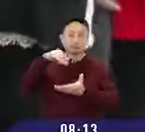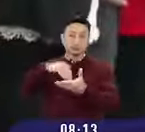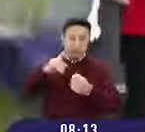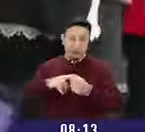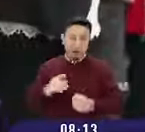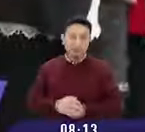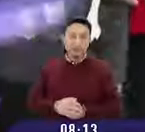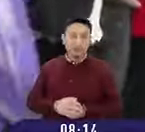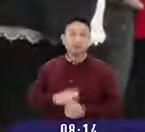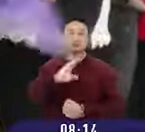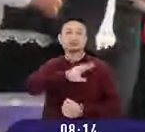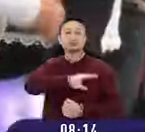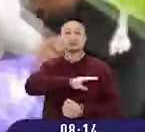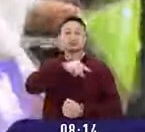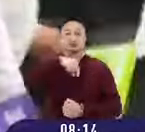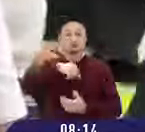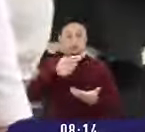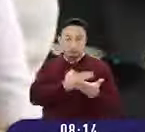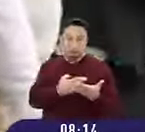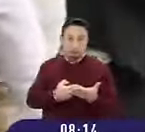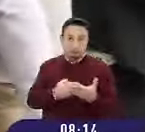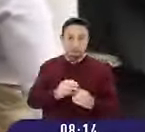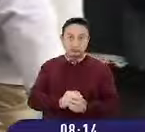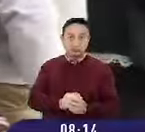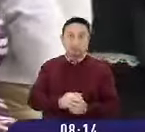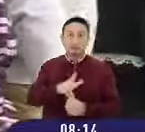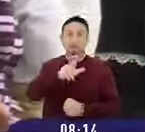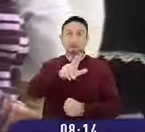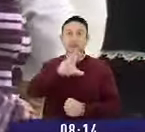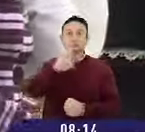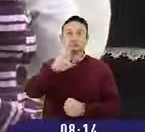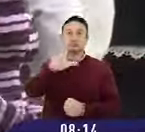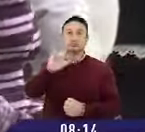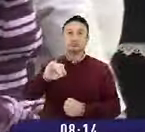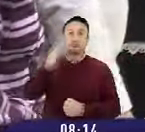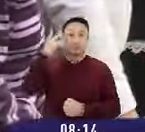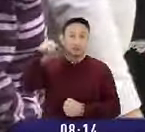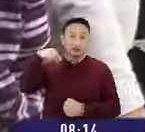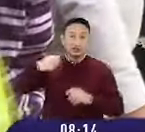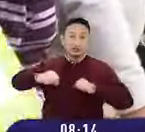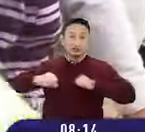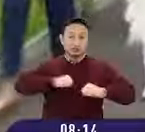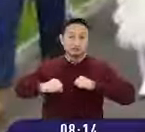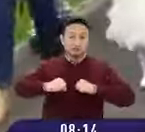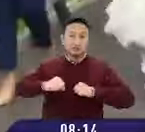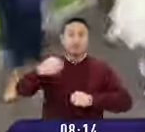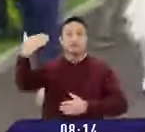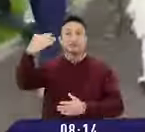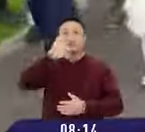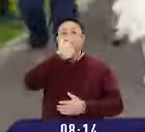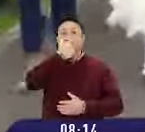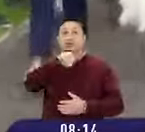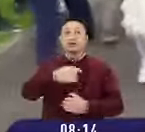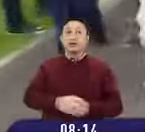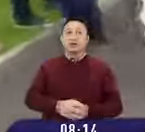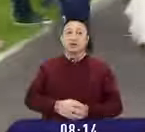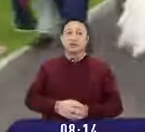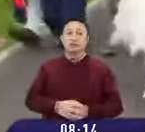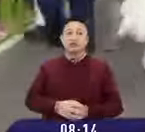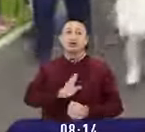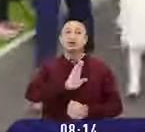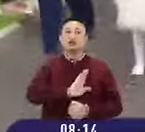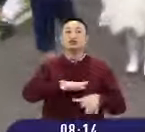el municipio realizó un evento a propósito de los 365 días de gestión del alcalde Pavel Muñoz, además de referirse a todas las